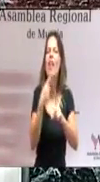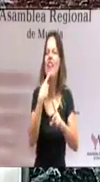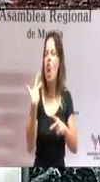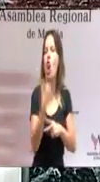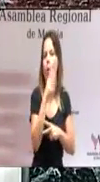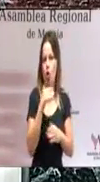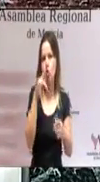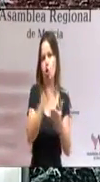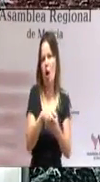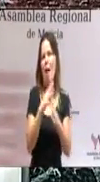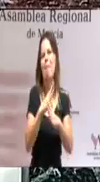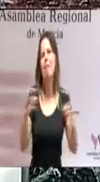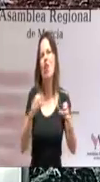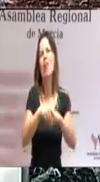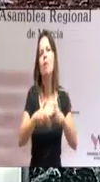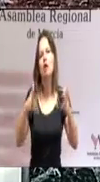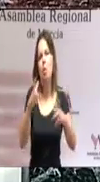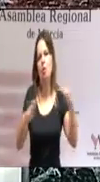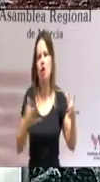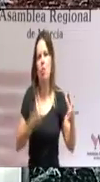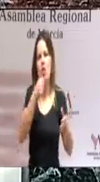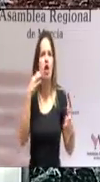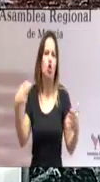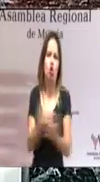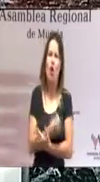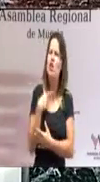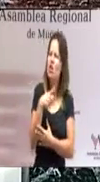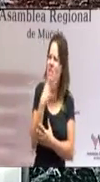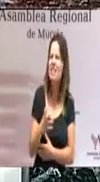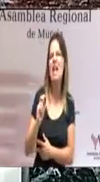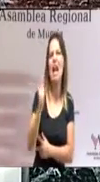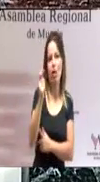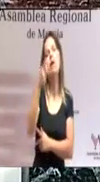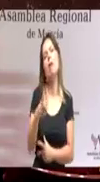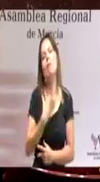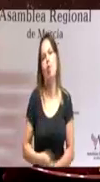al Parlamento democrático de todos los murcianos. Ese triste récord también lo tienen.